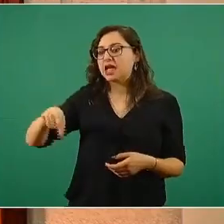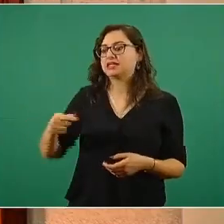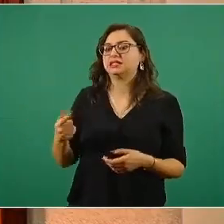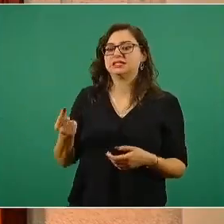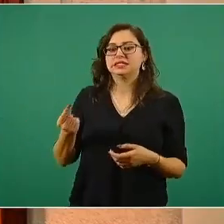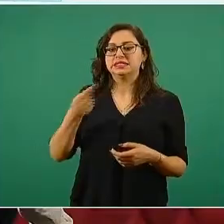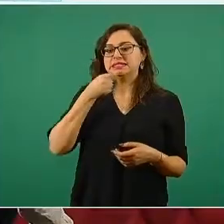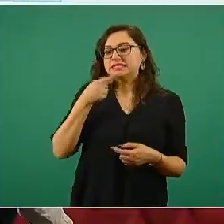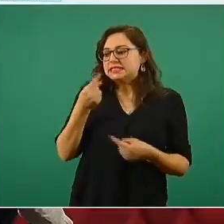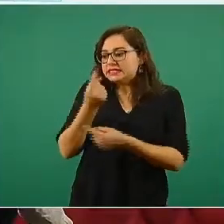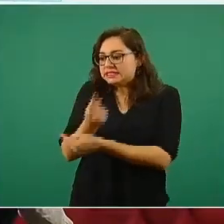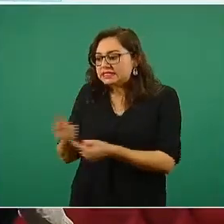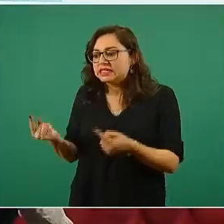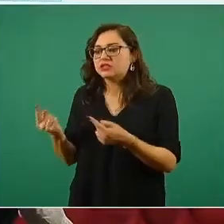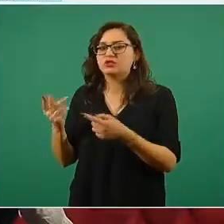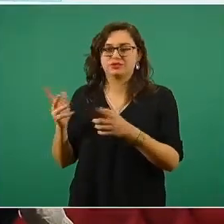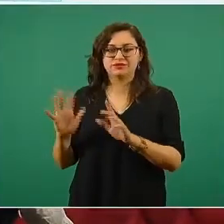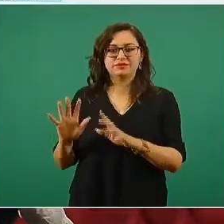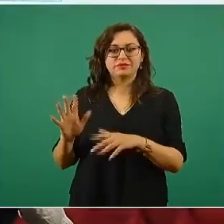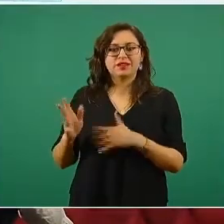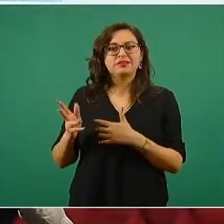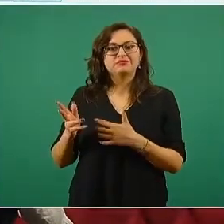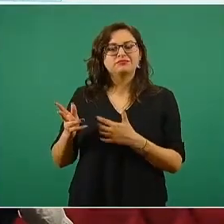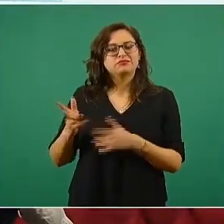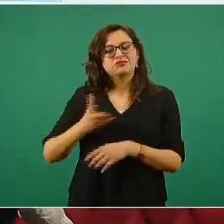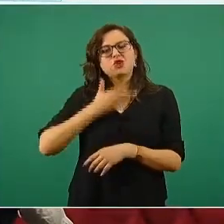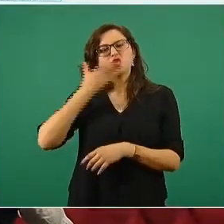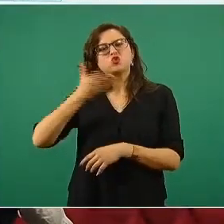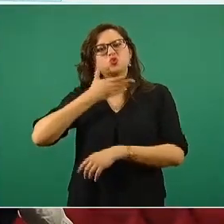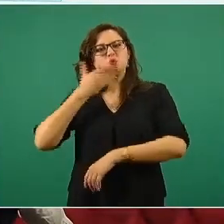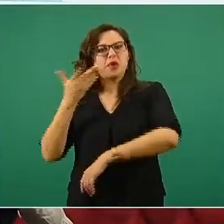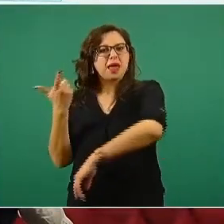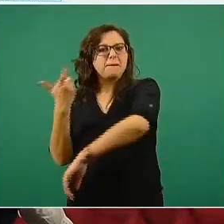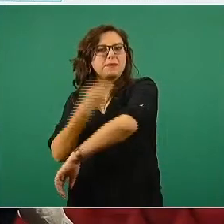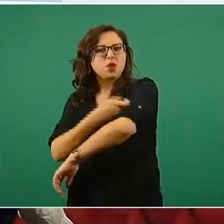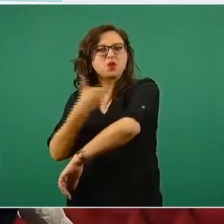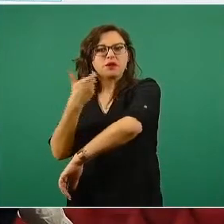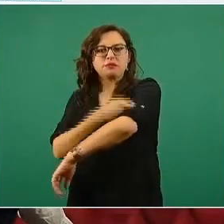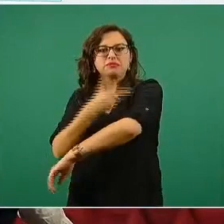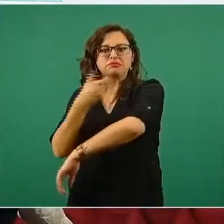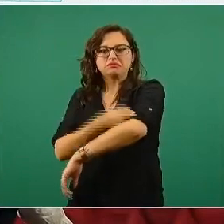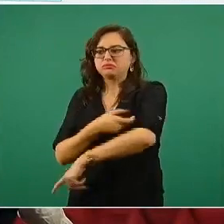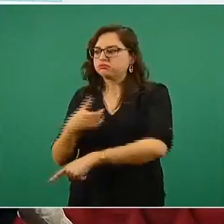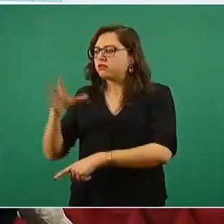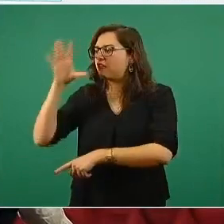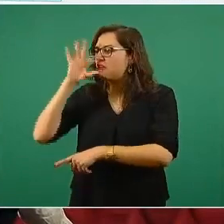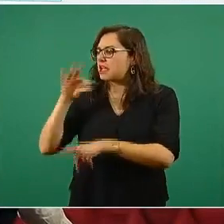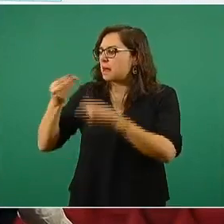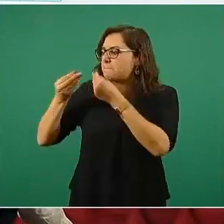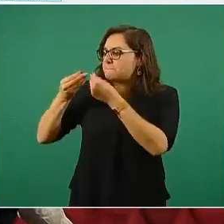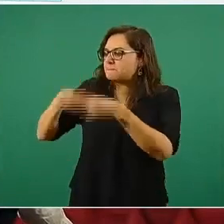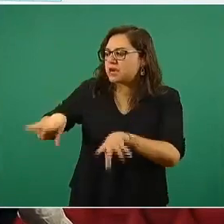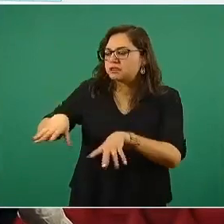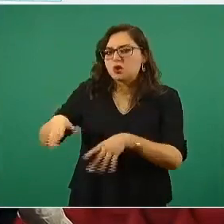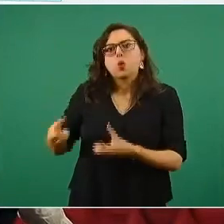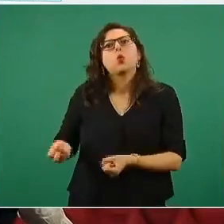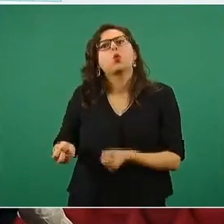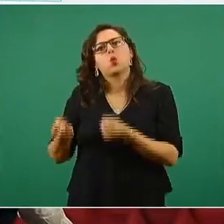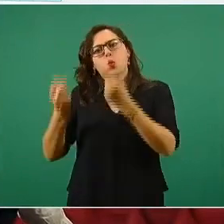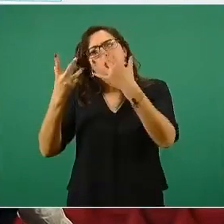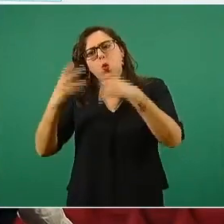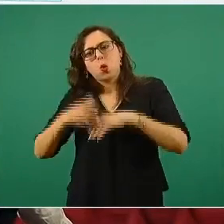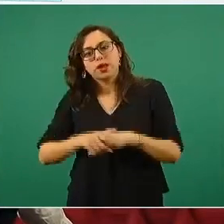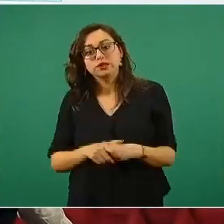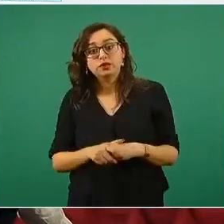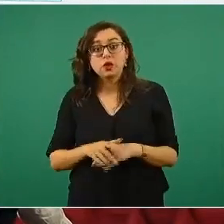habían observado en años previos que estos porcentajes o estas dosis de pérdidas a veces podrían